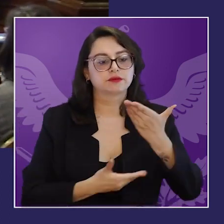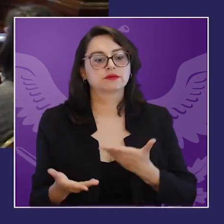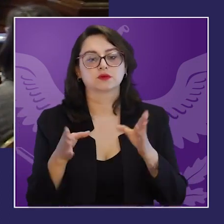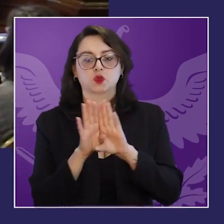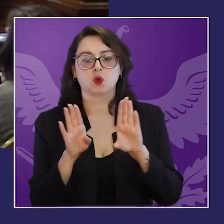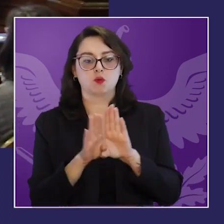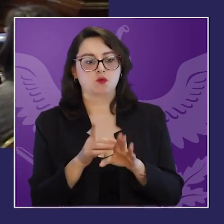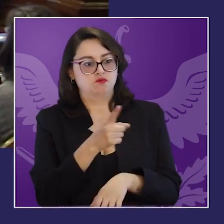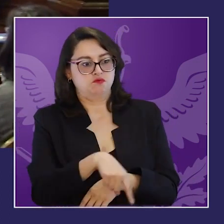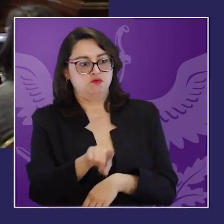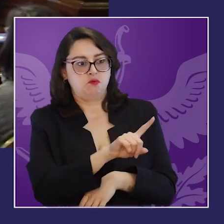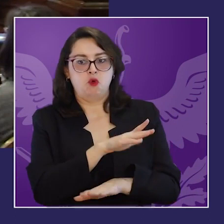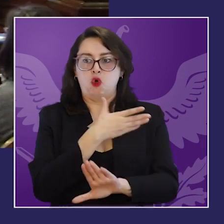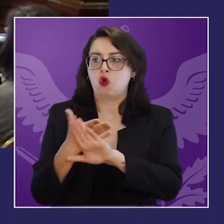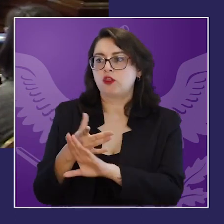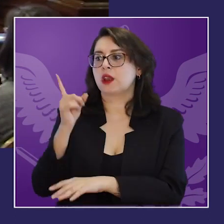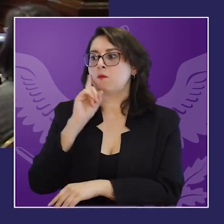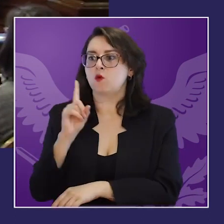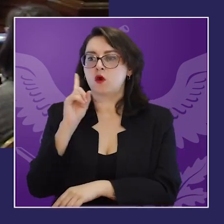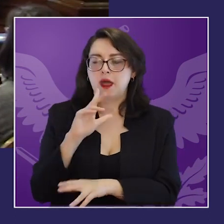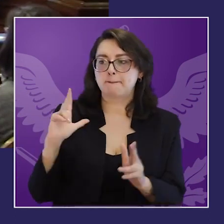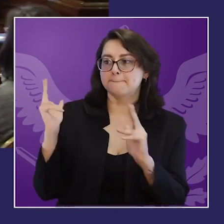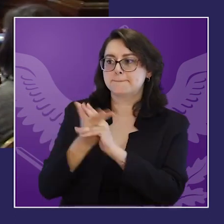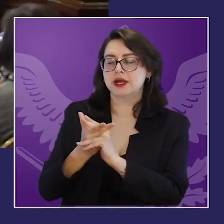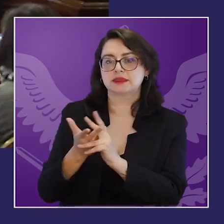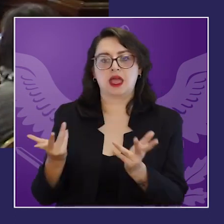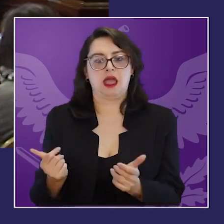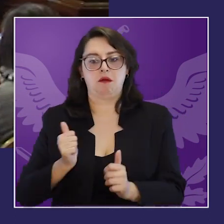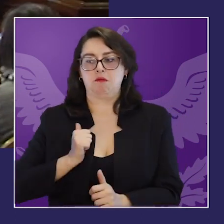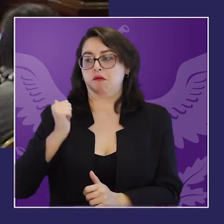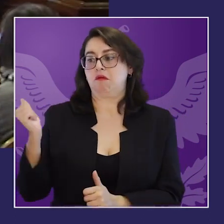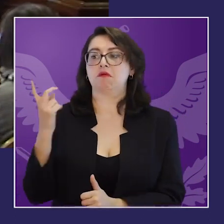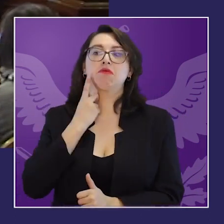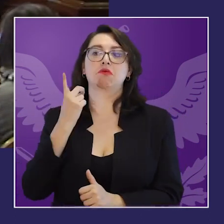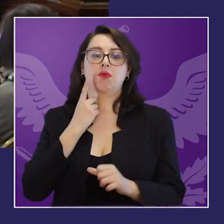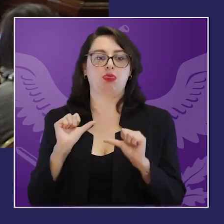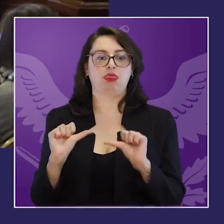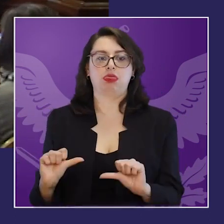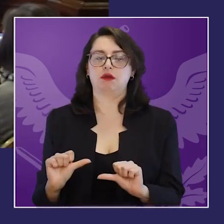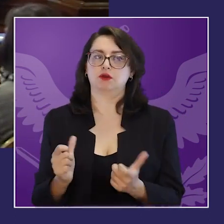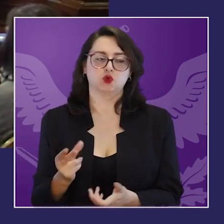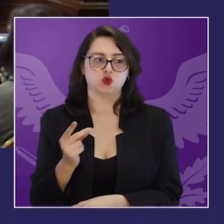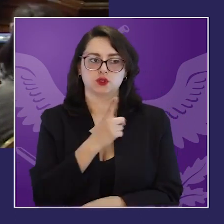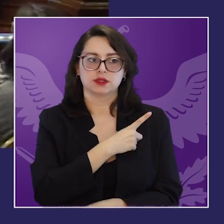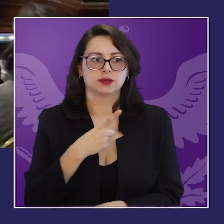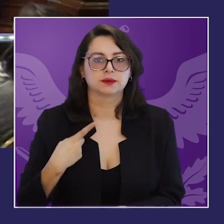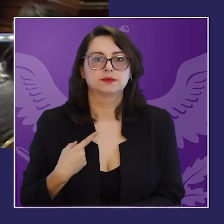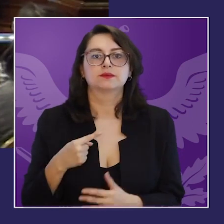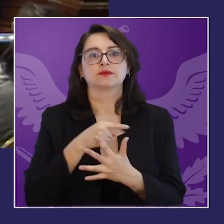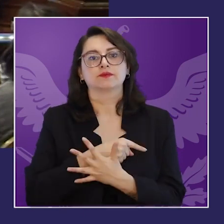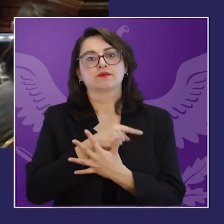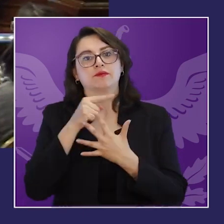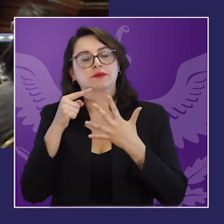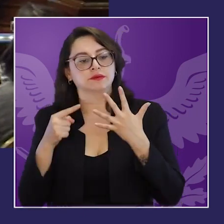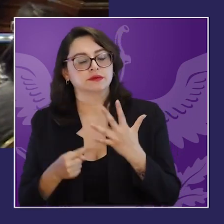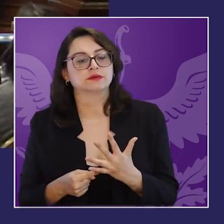y sensibilización sobre el impacto del feminicidio, la violencia contra la mujer y la utilización de la figura de la inmunidad